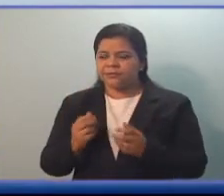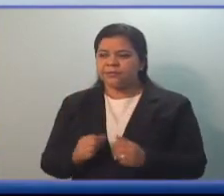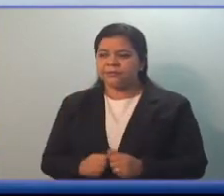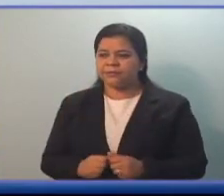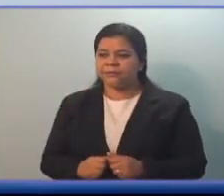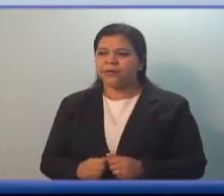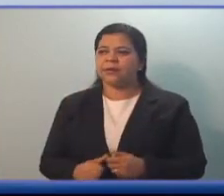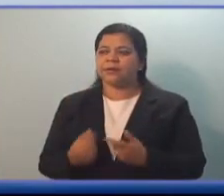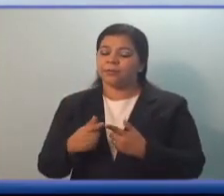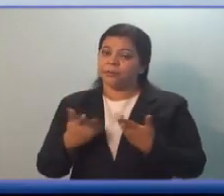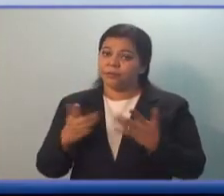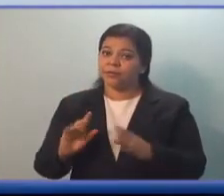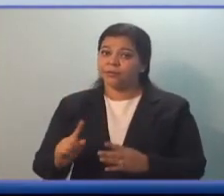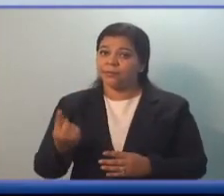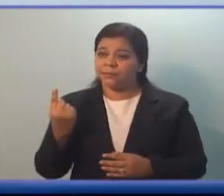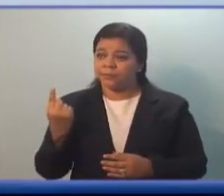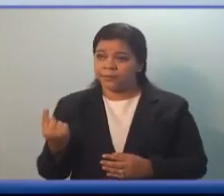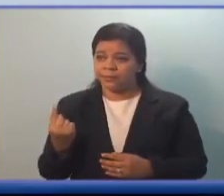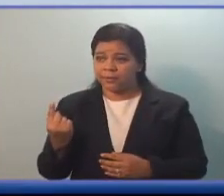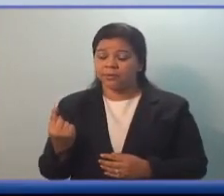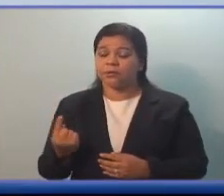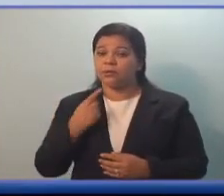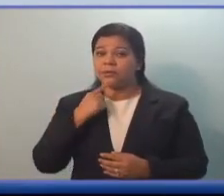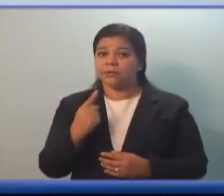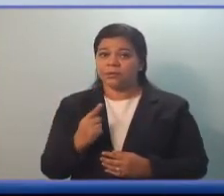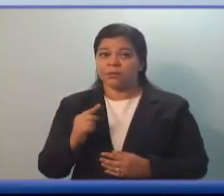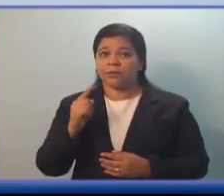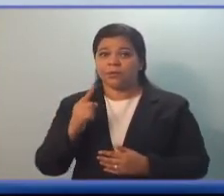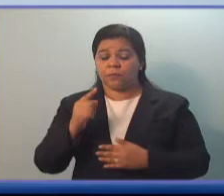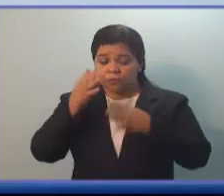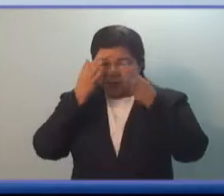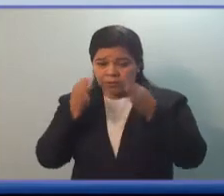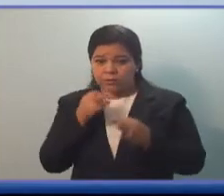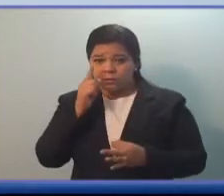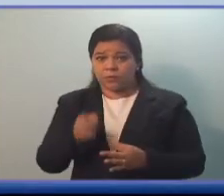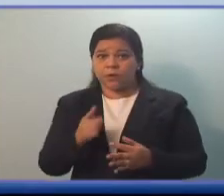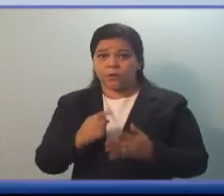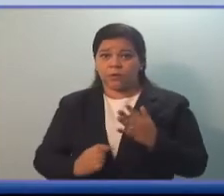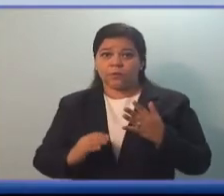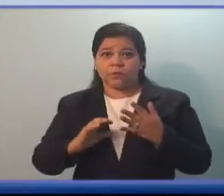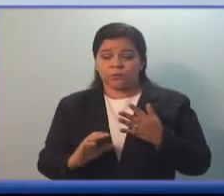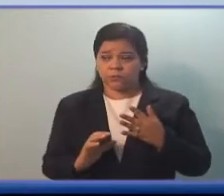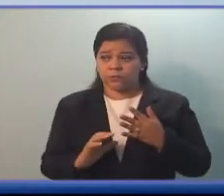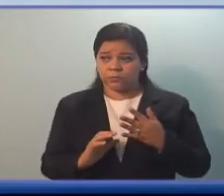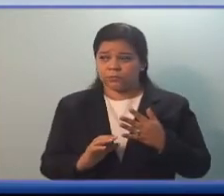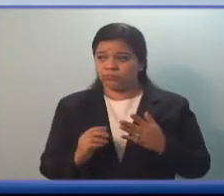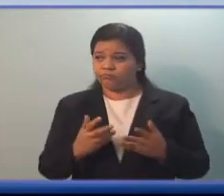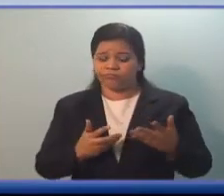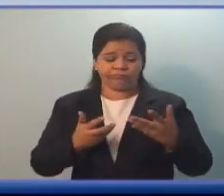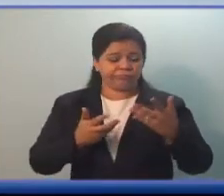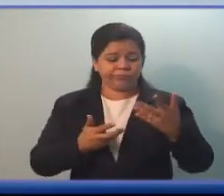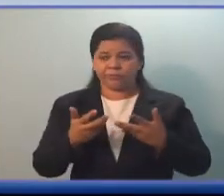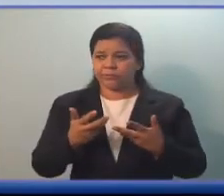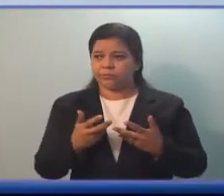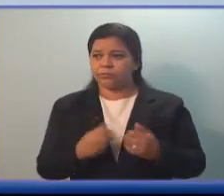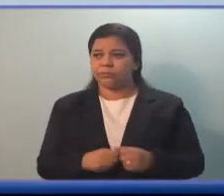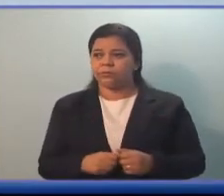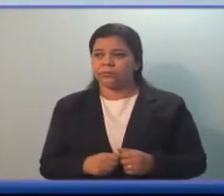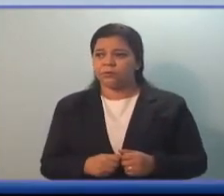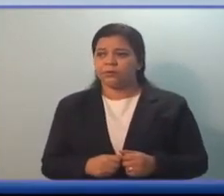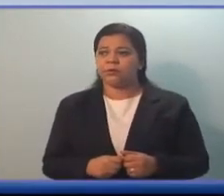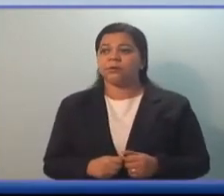En primer lugar, una sentencia de inconstitucionalidad lo que va a hacer es ejercer un control